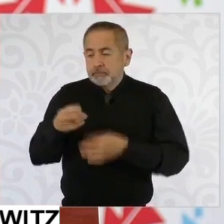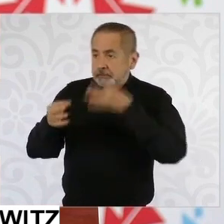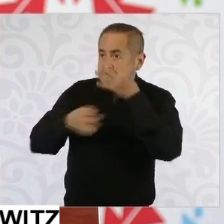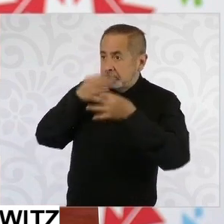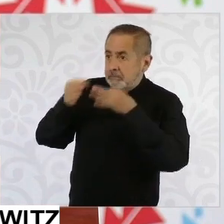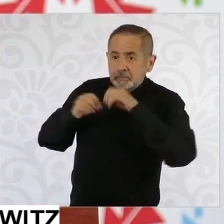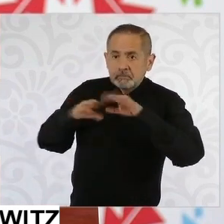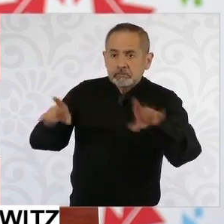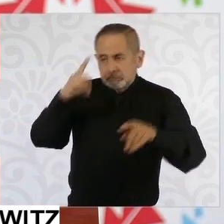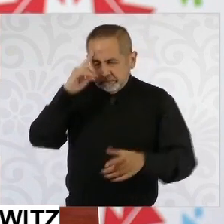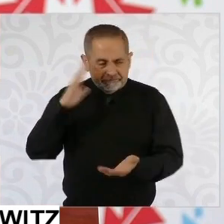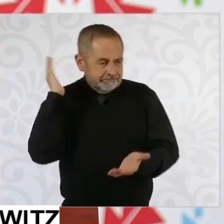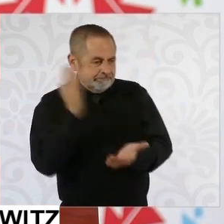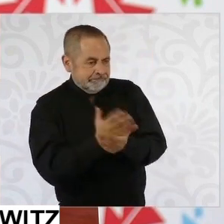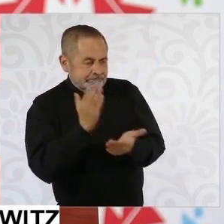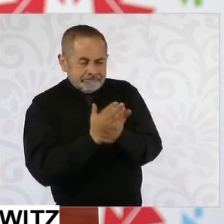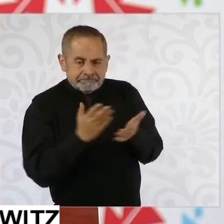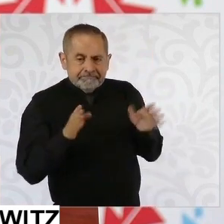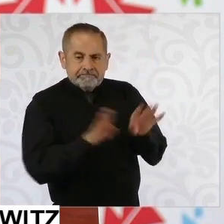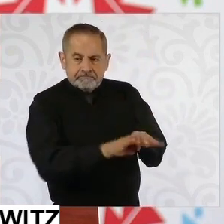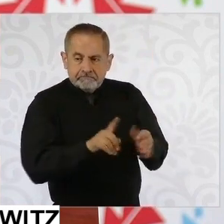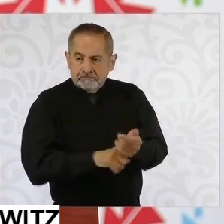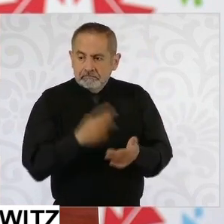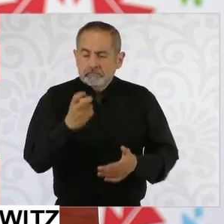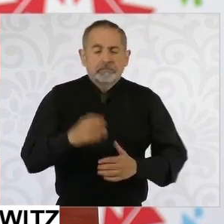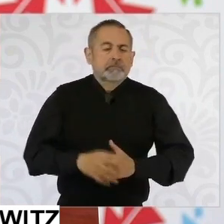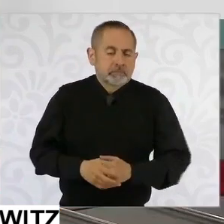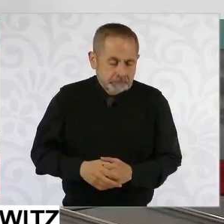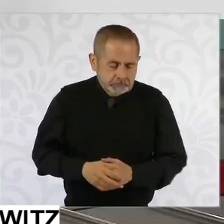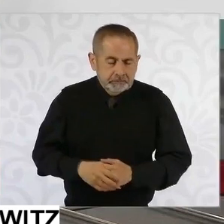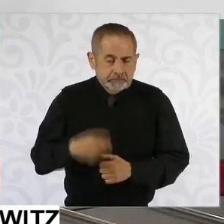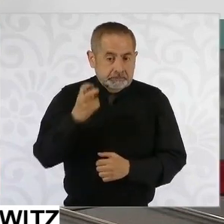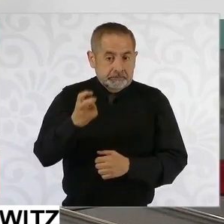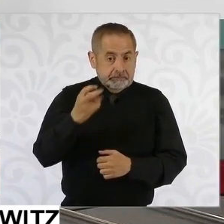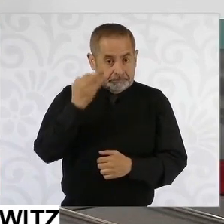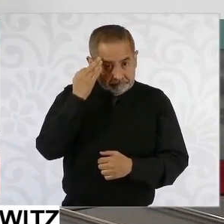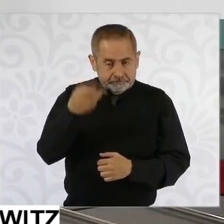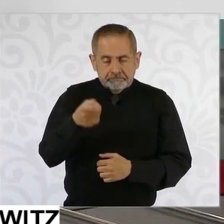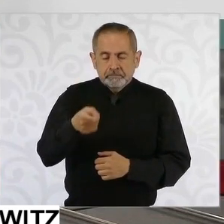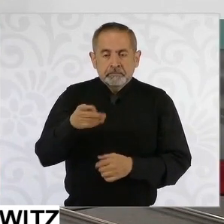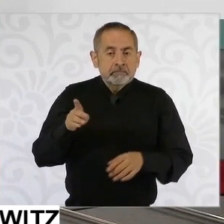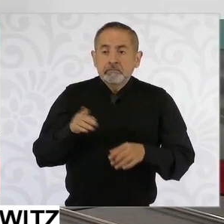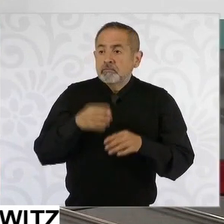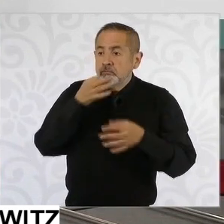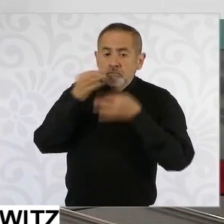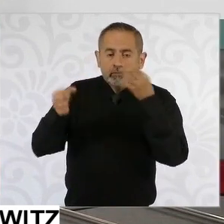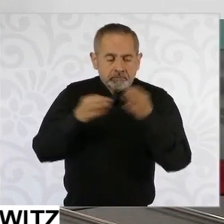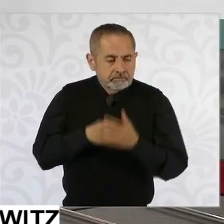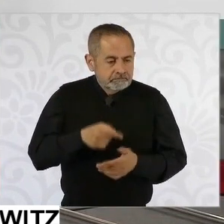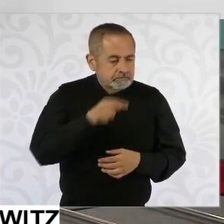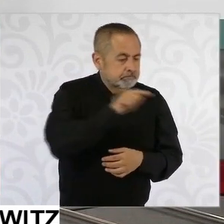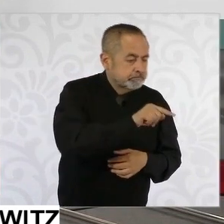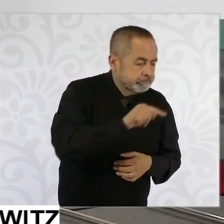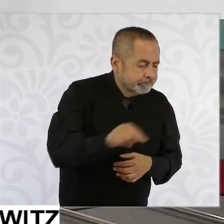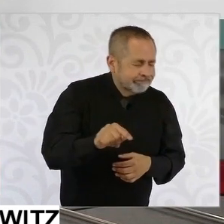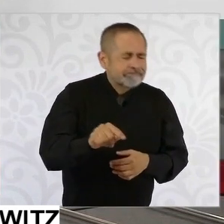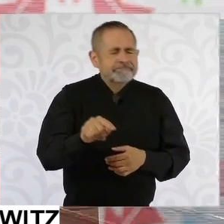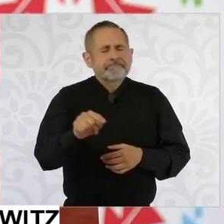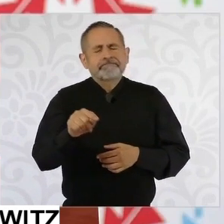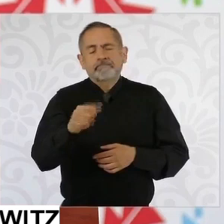de contener el brote. En ese momento se notificaron los casos y una